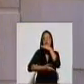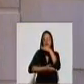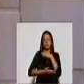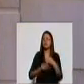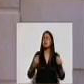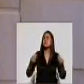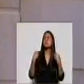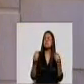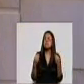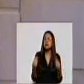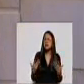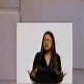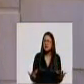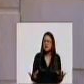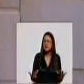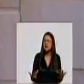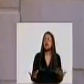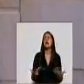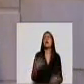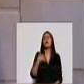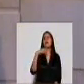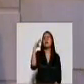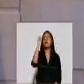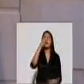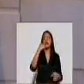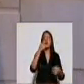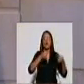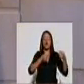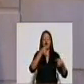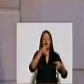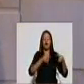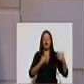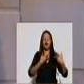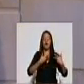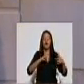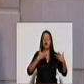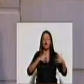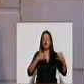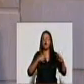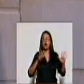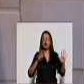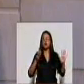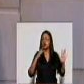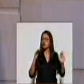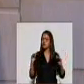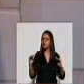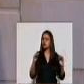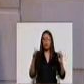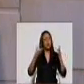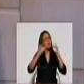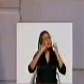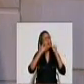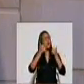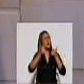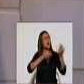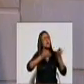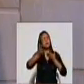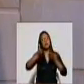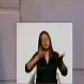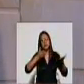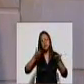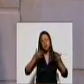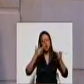¿Para qué? Para no competir entre ellas y determinar uniformemente cuáles servicios